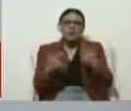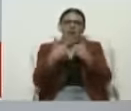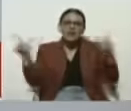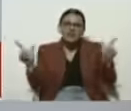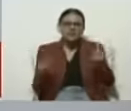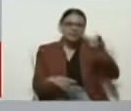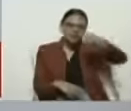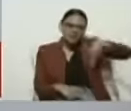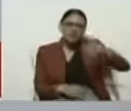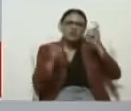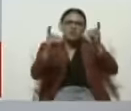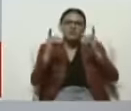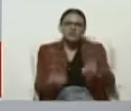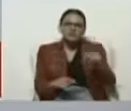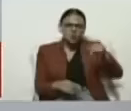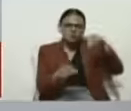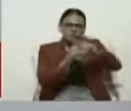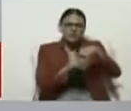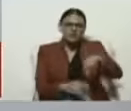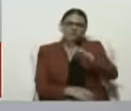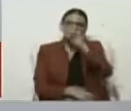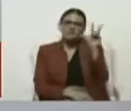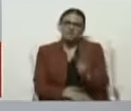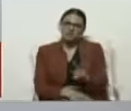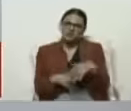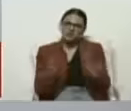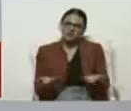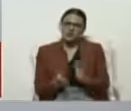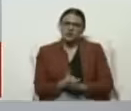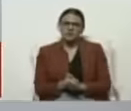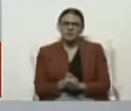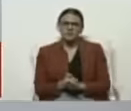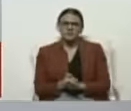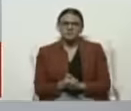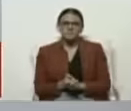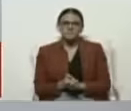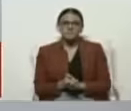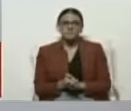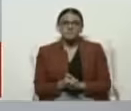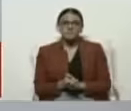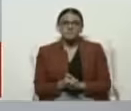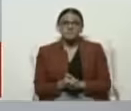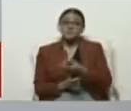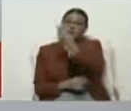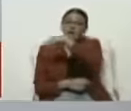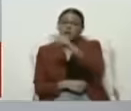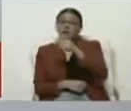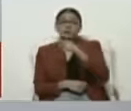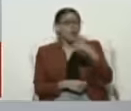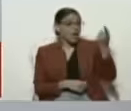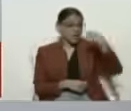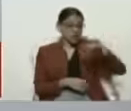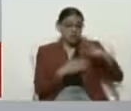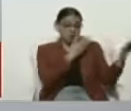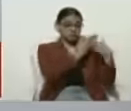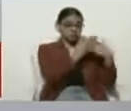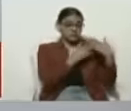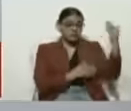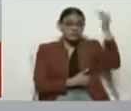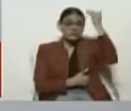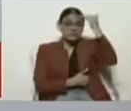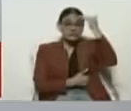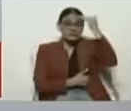decisión que quiera tomar desde el punto de vista político? Apenas lo supieron, pues activaron el